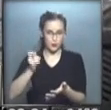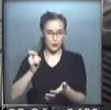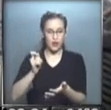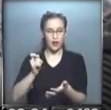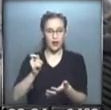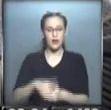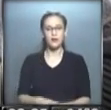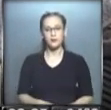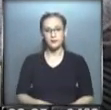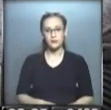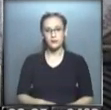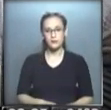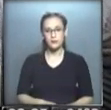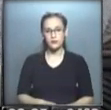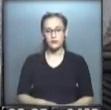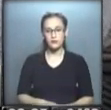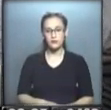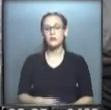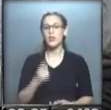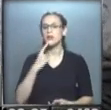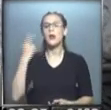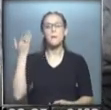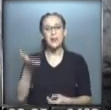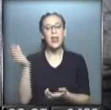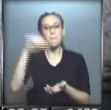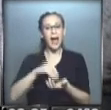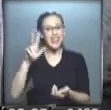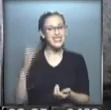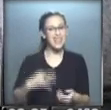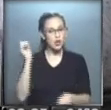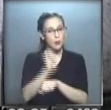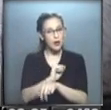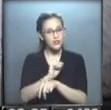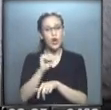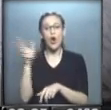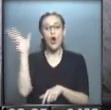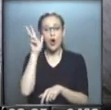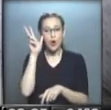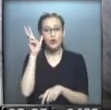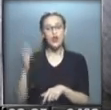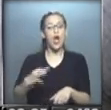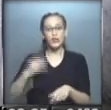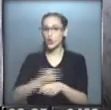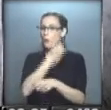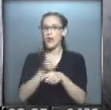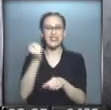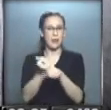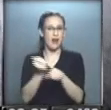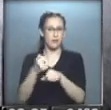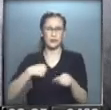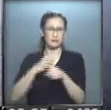por la Fiscalía y por la querella que habían solicitado más de 3 años de prisión y 8 de inhabilitación.